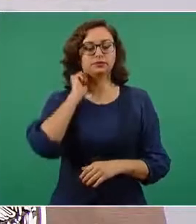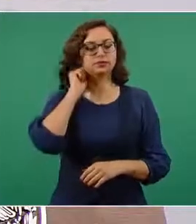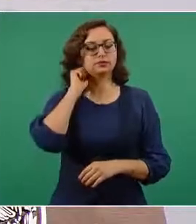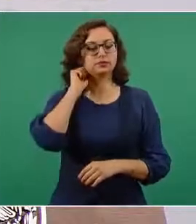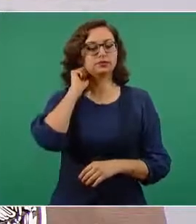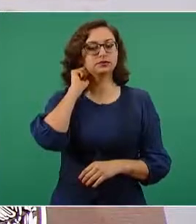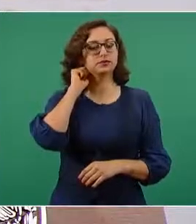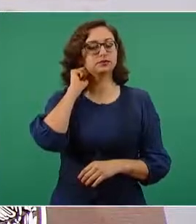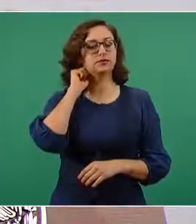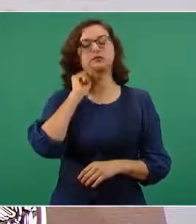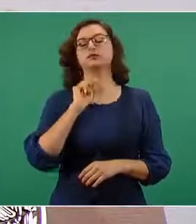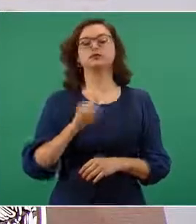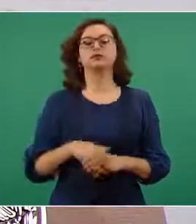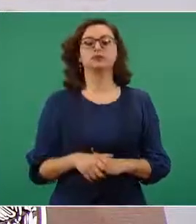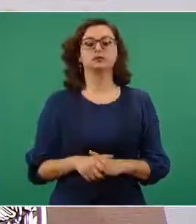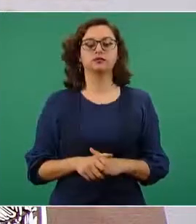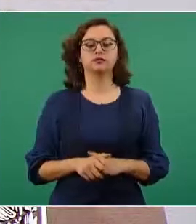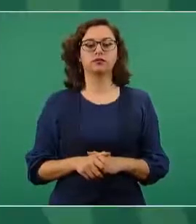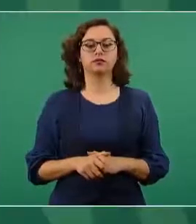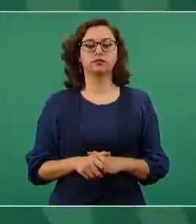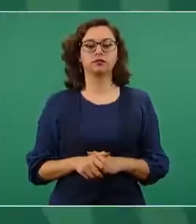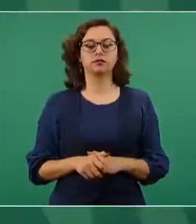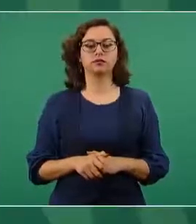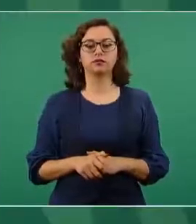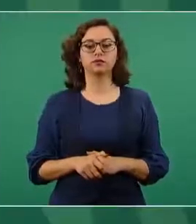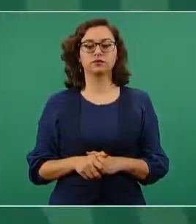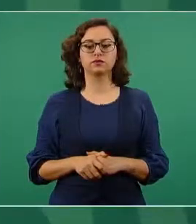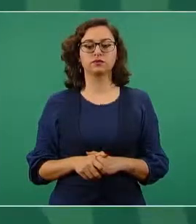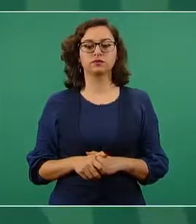Con Carlos Torres,